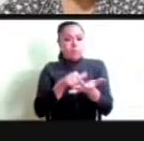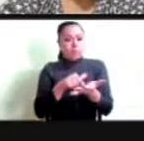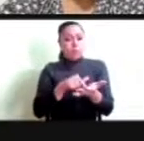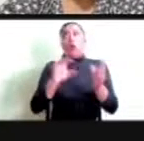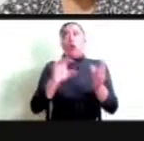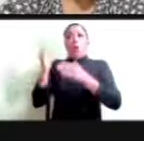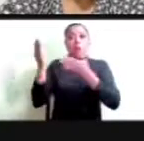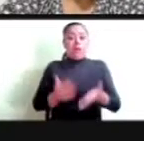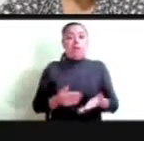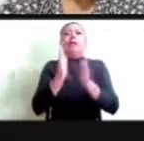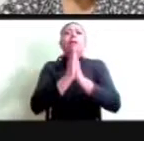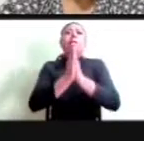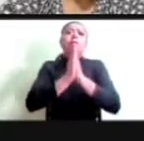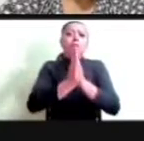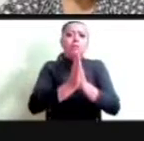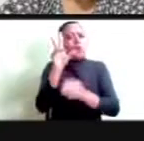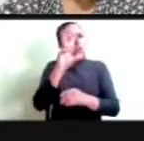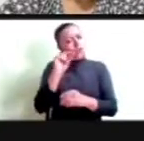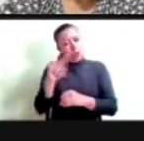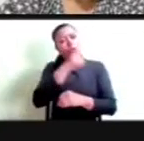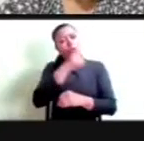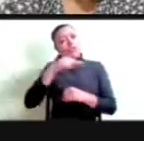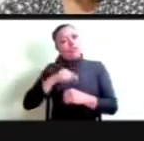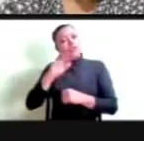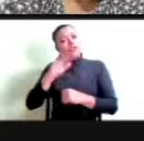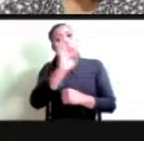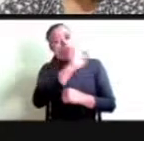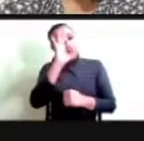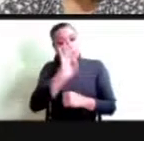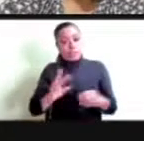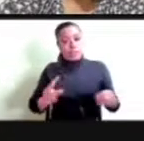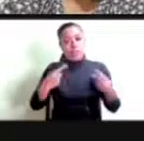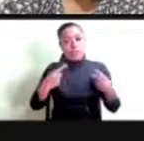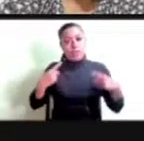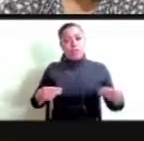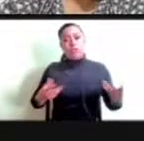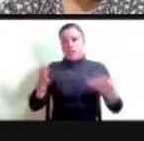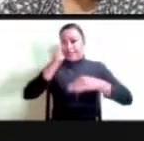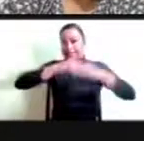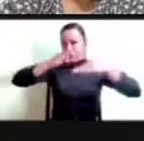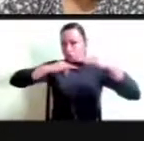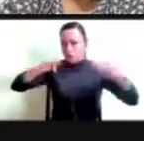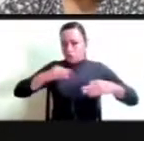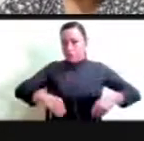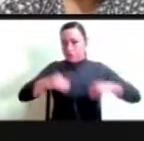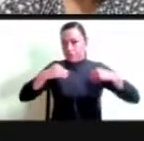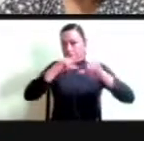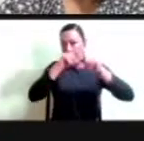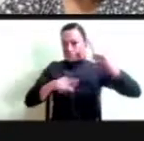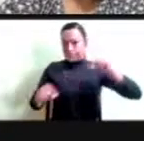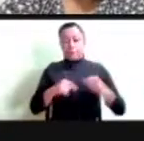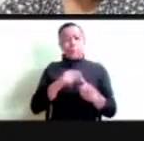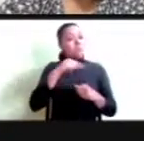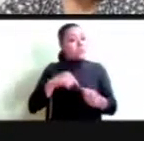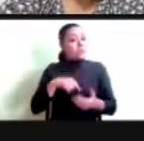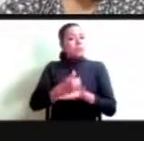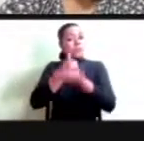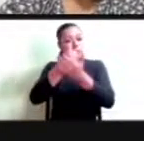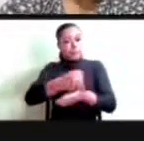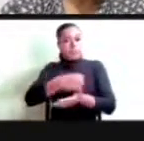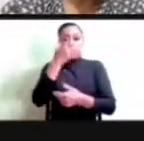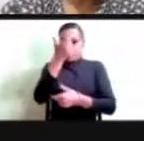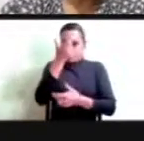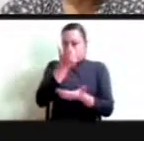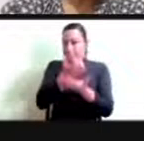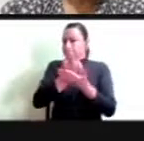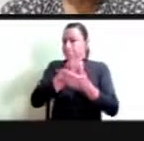la mitad de la población y tenemos nuestras propias demandas. Contribuimos a la economía mundial de manera importante y exigimos